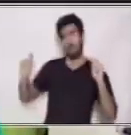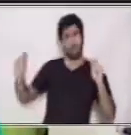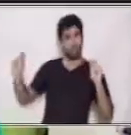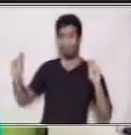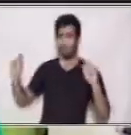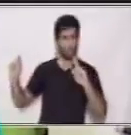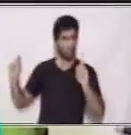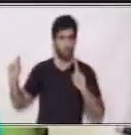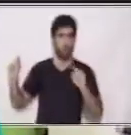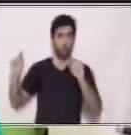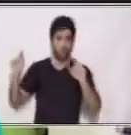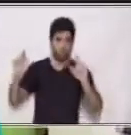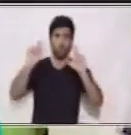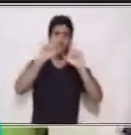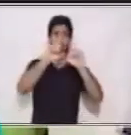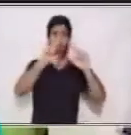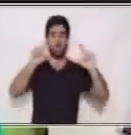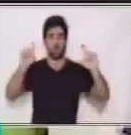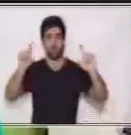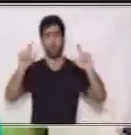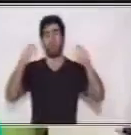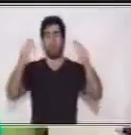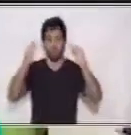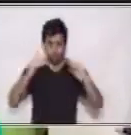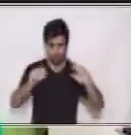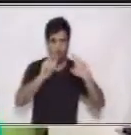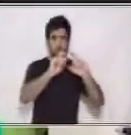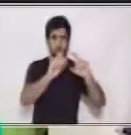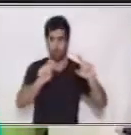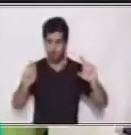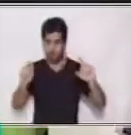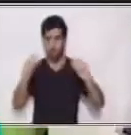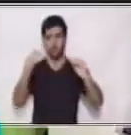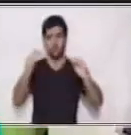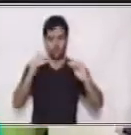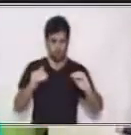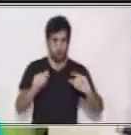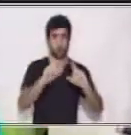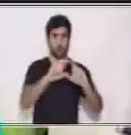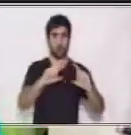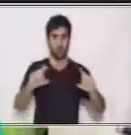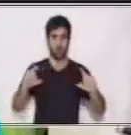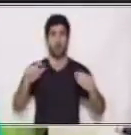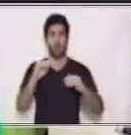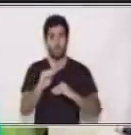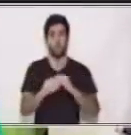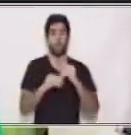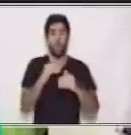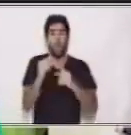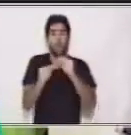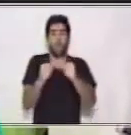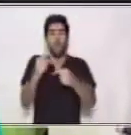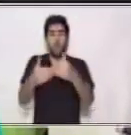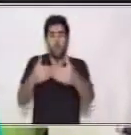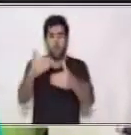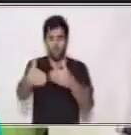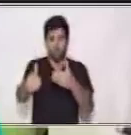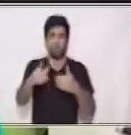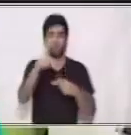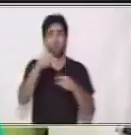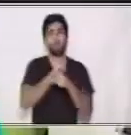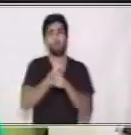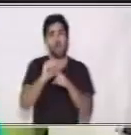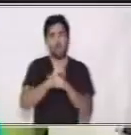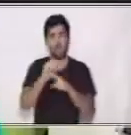para poder ir trabajando paso a paso y de esa manera en esos primeros ejercicios que usted está practicando